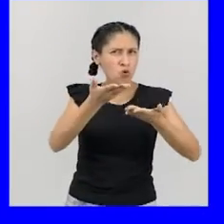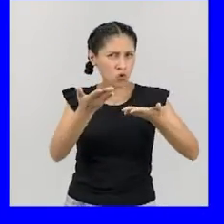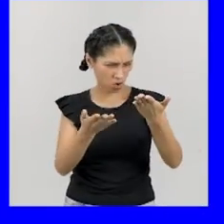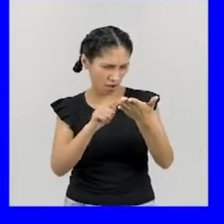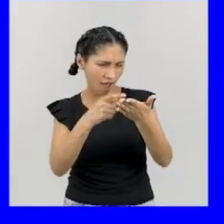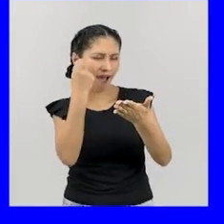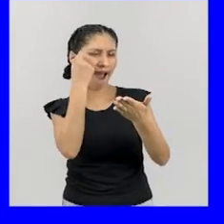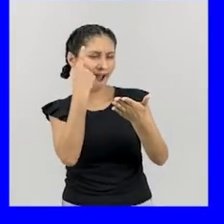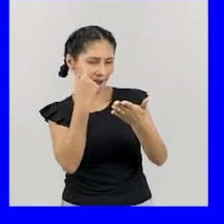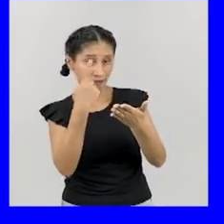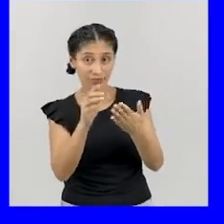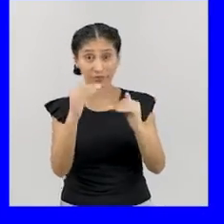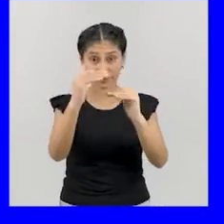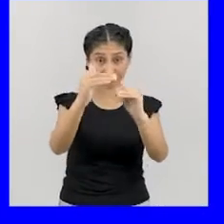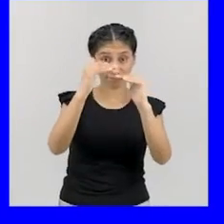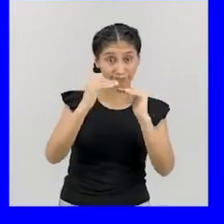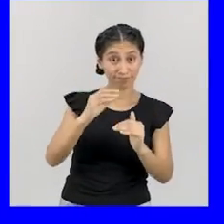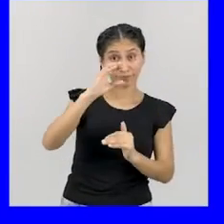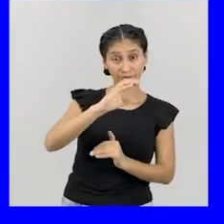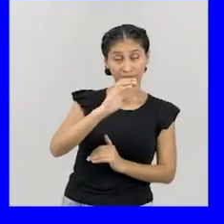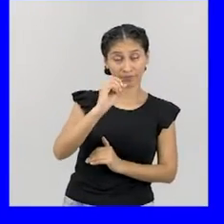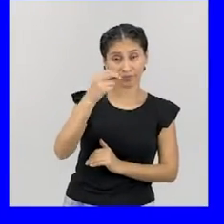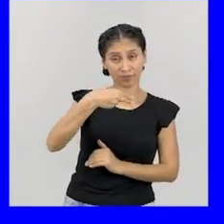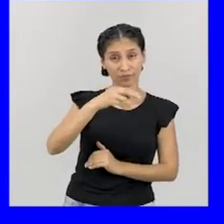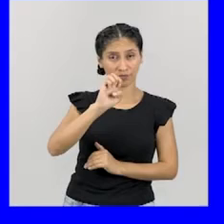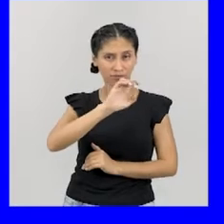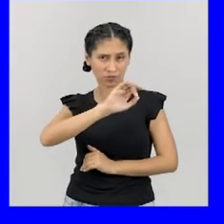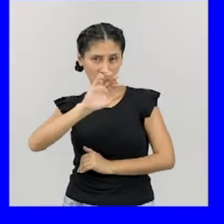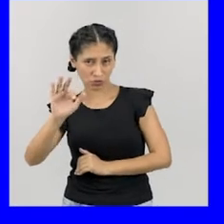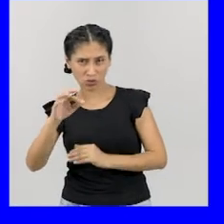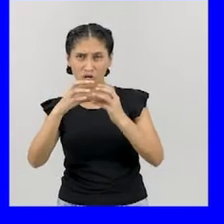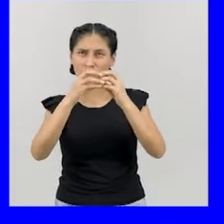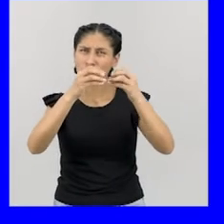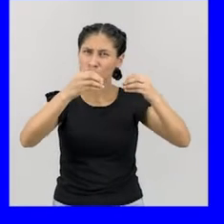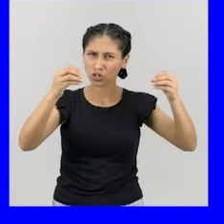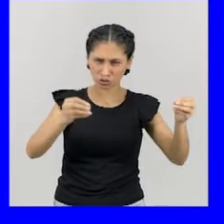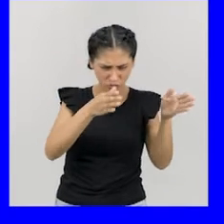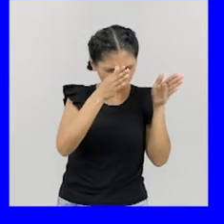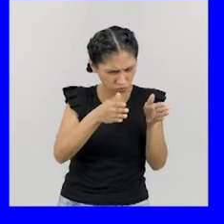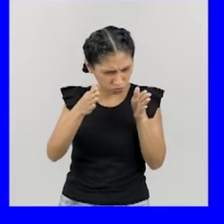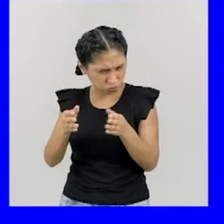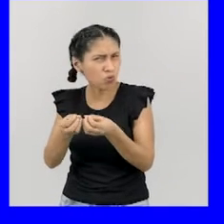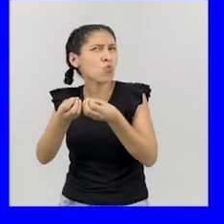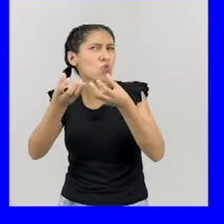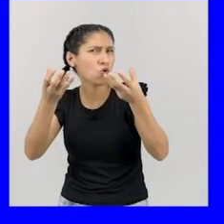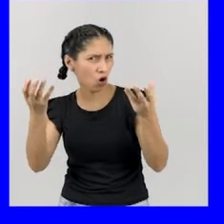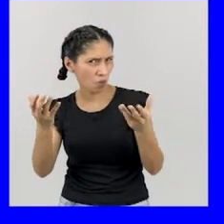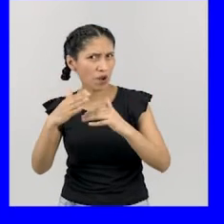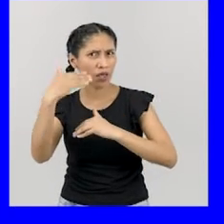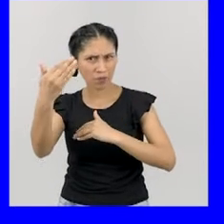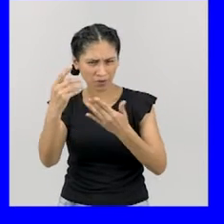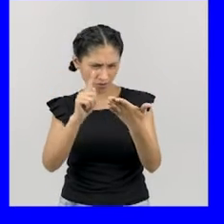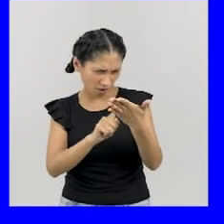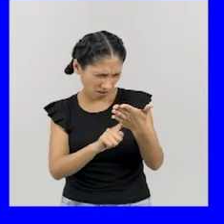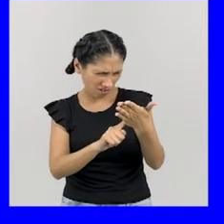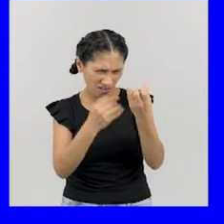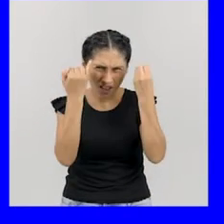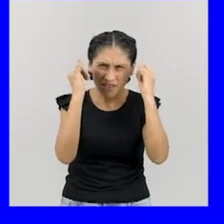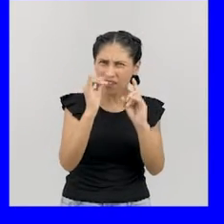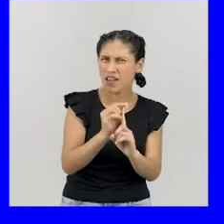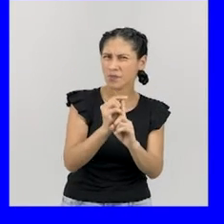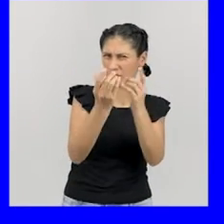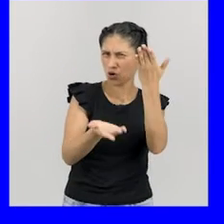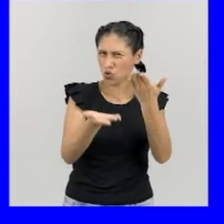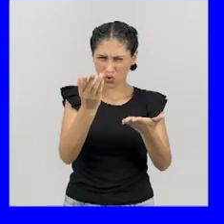la propiedad de cohesión se refiere a cómo ordenamos las oraciones y párrafos del texto, para tener claro cuál es la